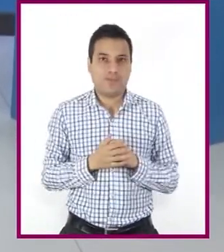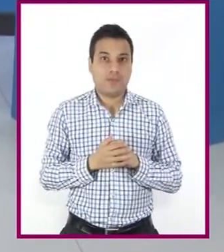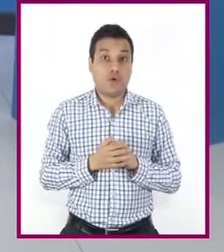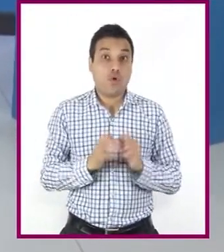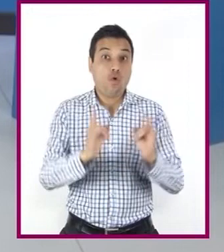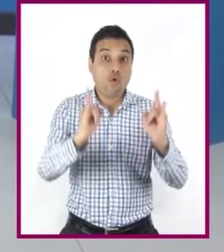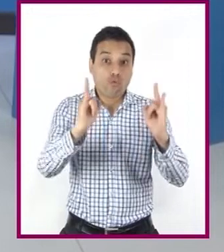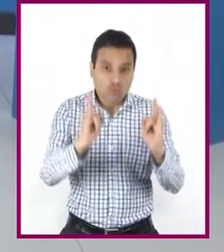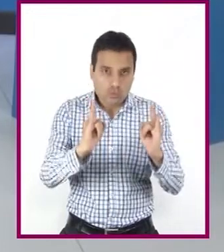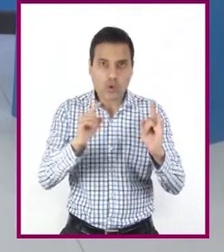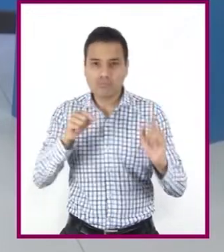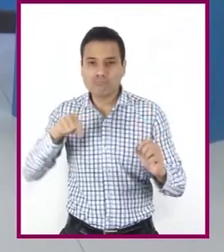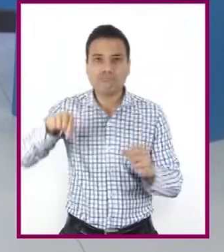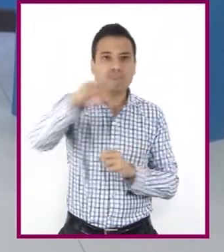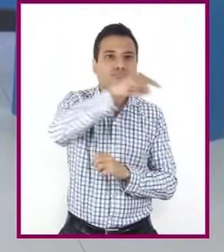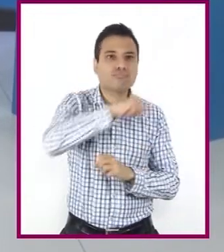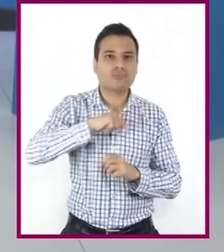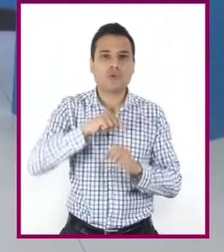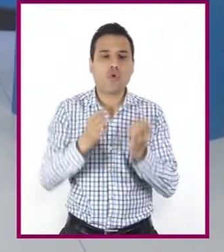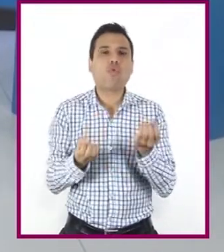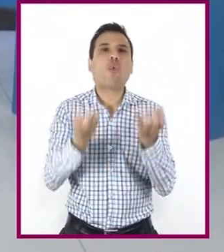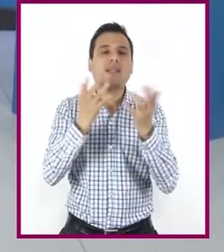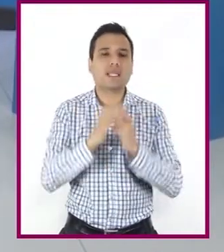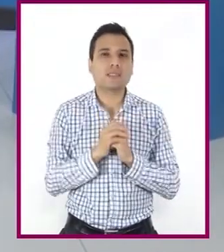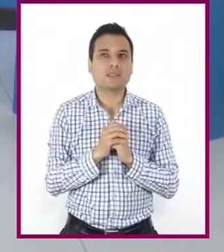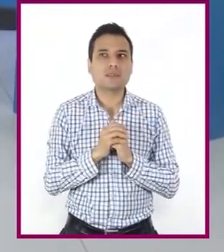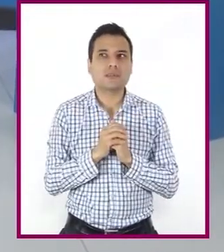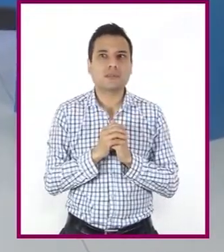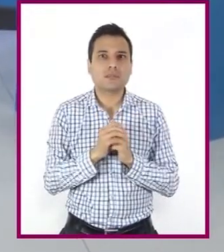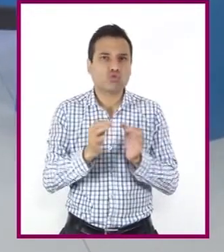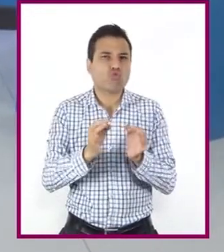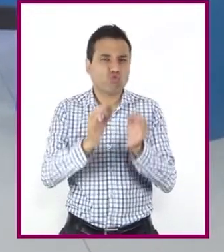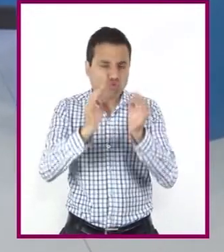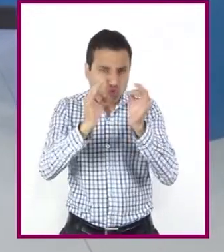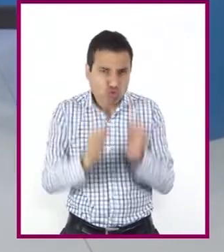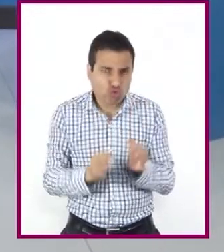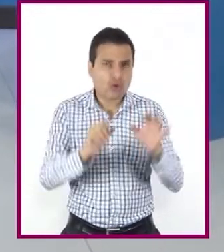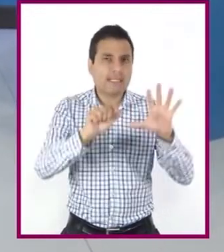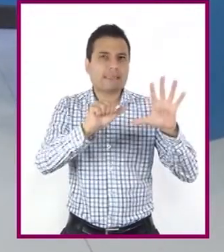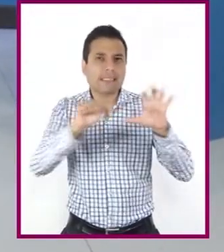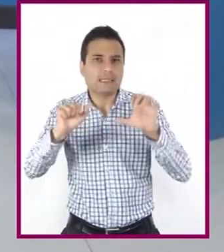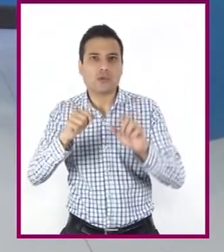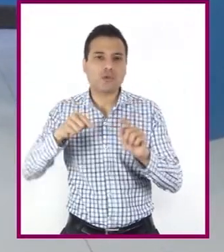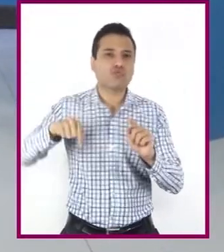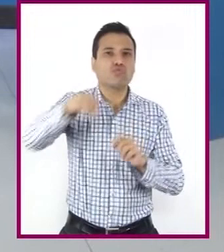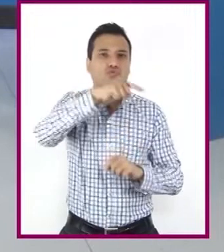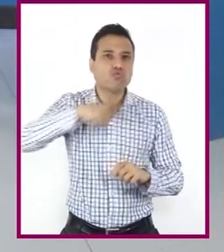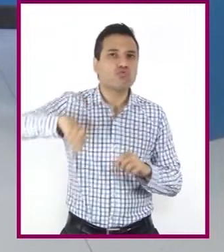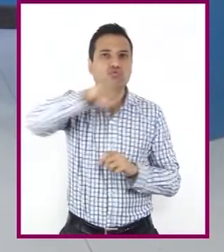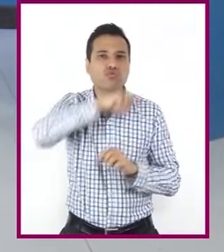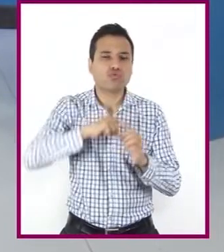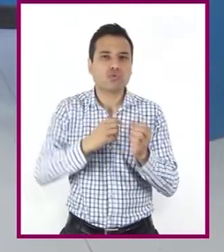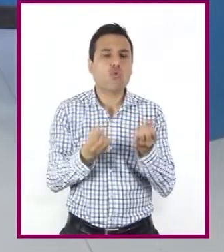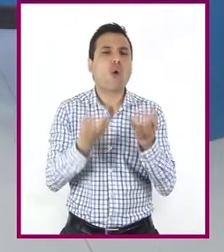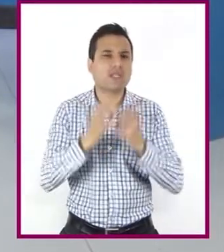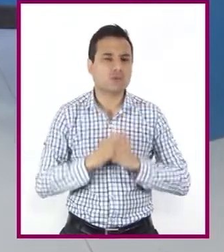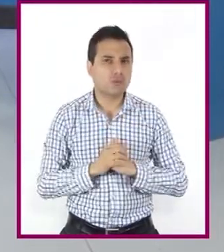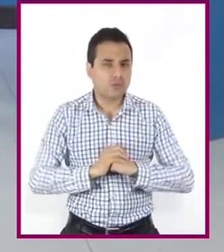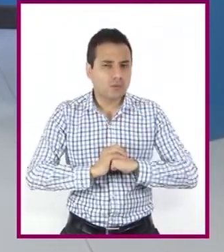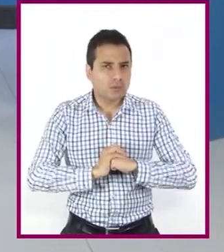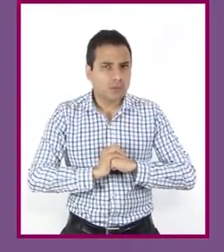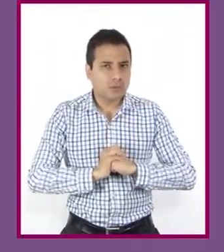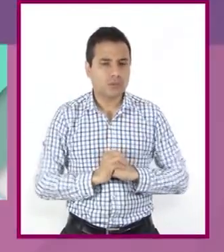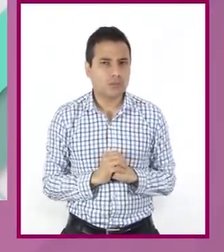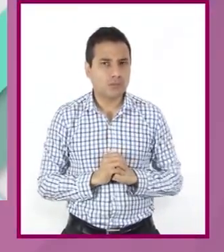fútbol, ¿cuántas vueltas debería darle para conseguir los 600 metros que recorro en una vuelta completa alrededor del